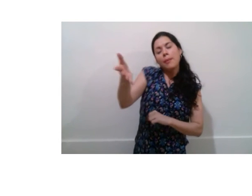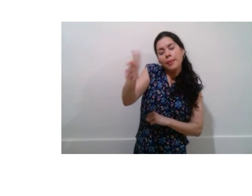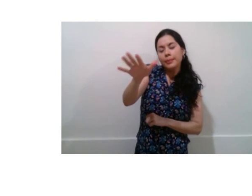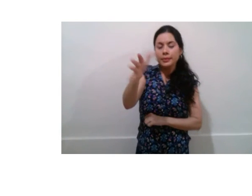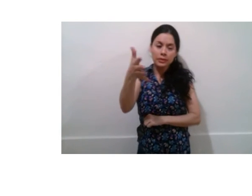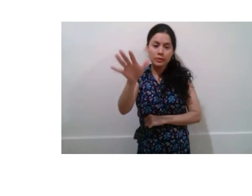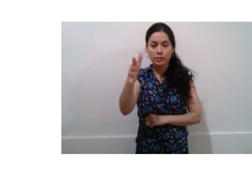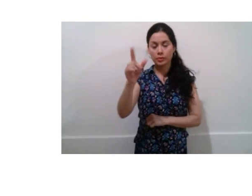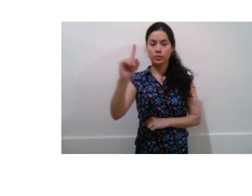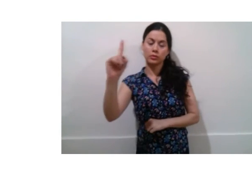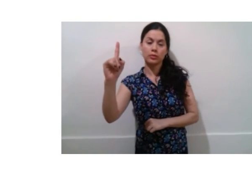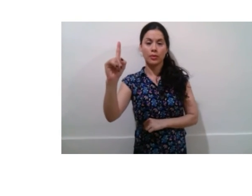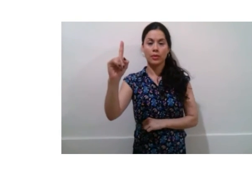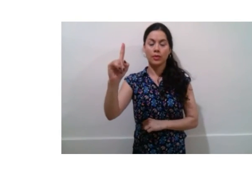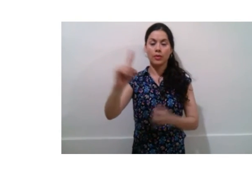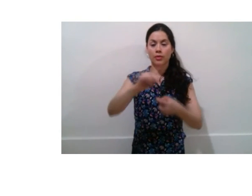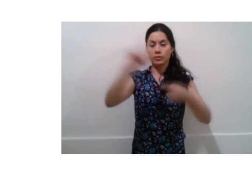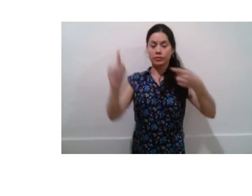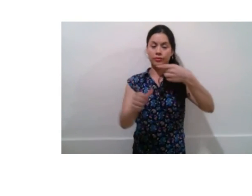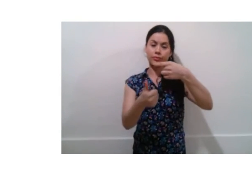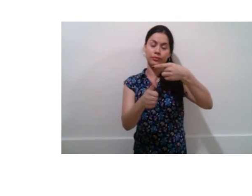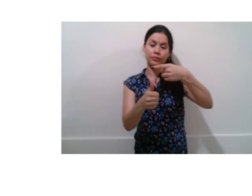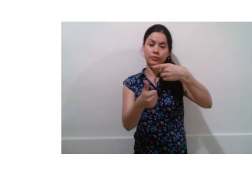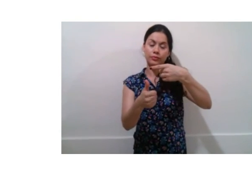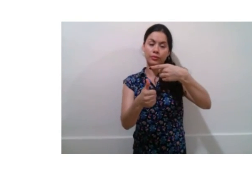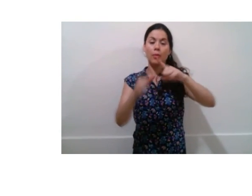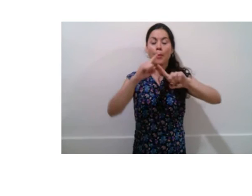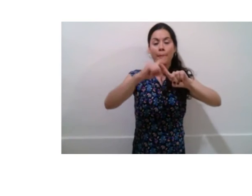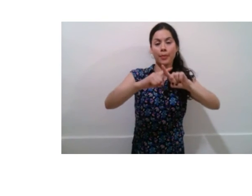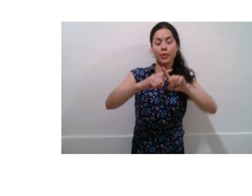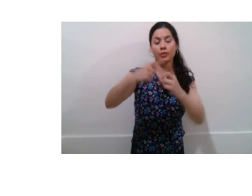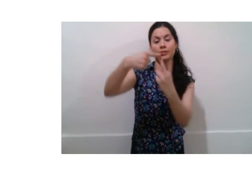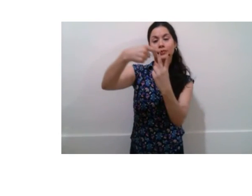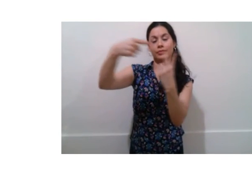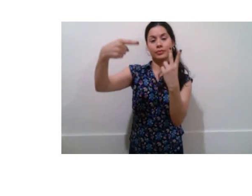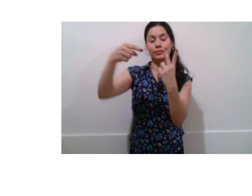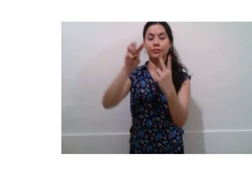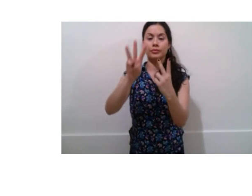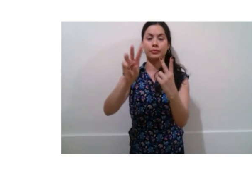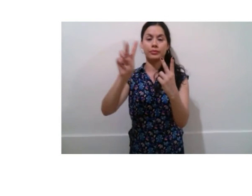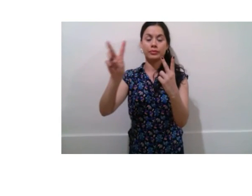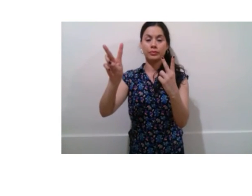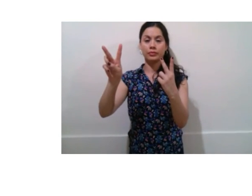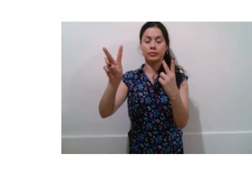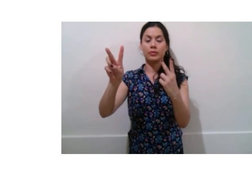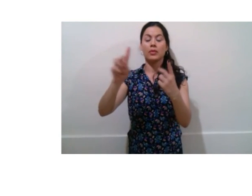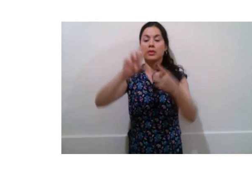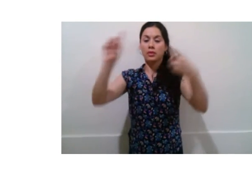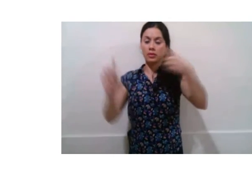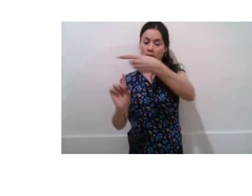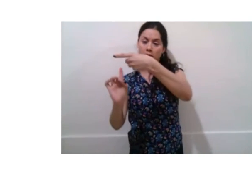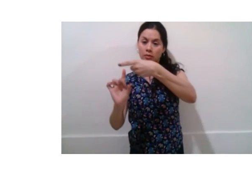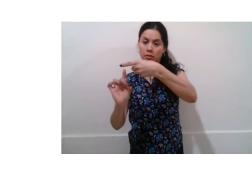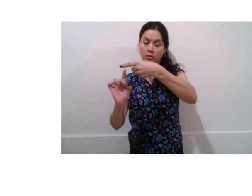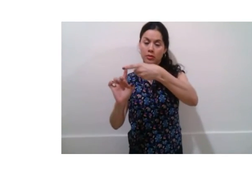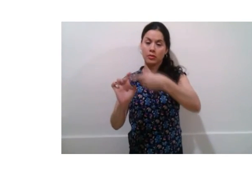o menos 1 sobre 10 por raíz de 32 sobre 15.